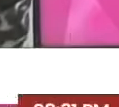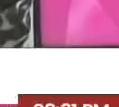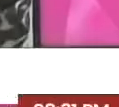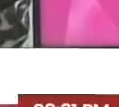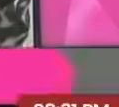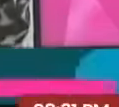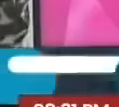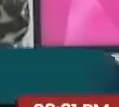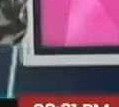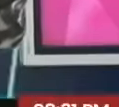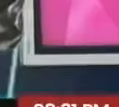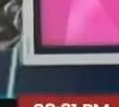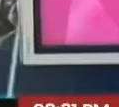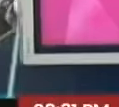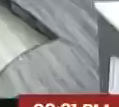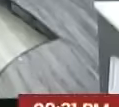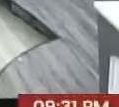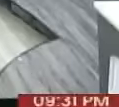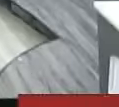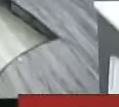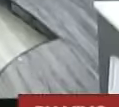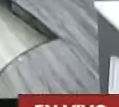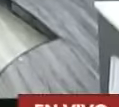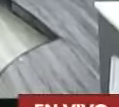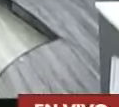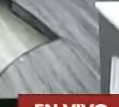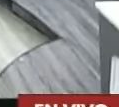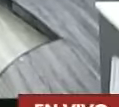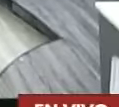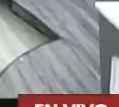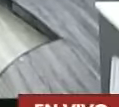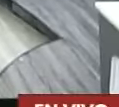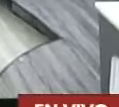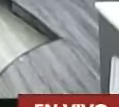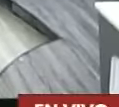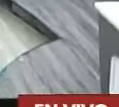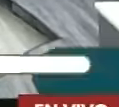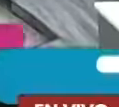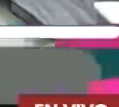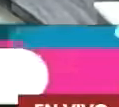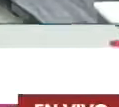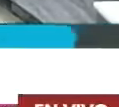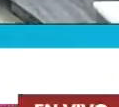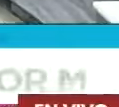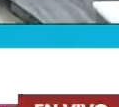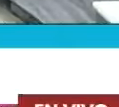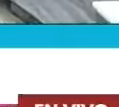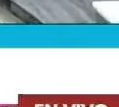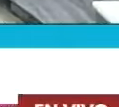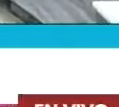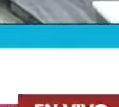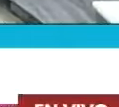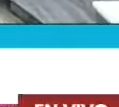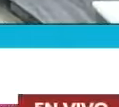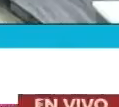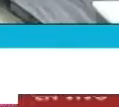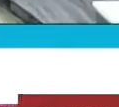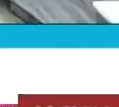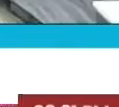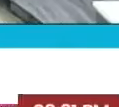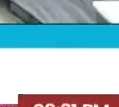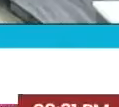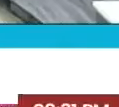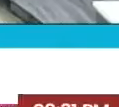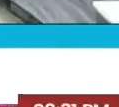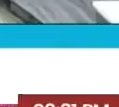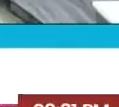el porvenir. Hizo camino por patria, herencia esta libertad,